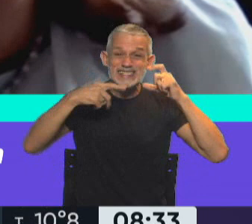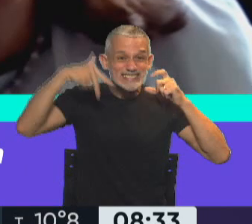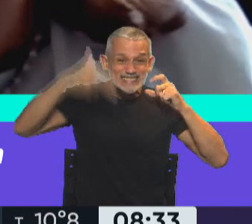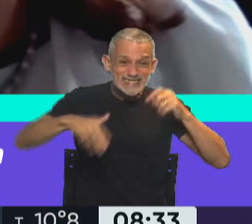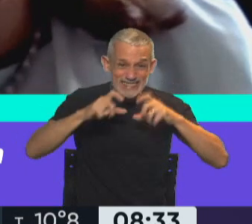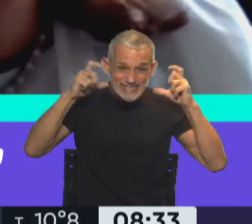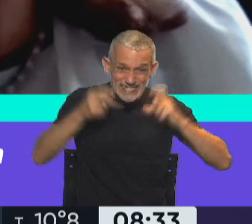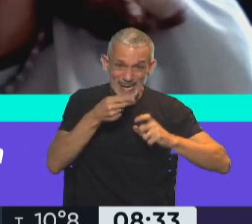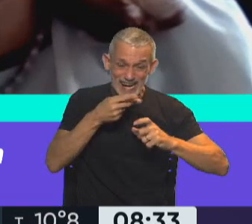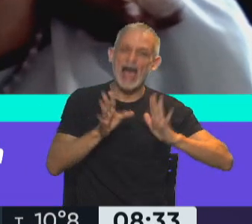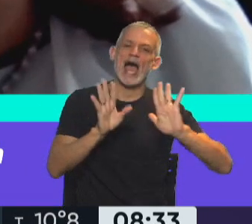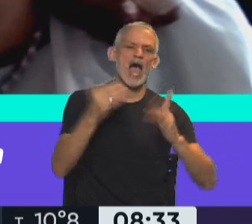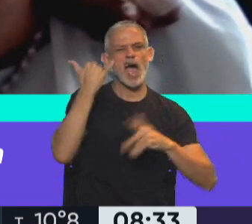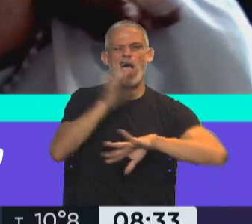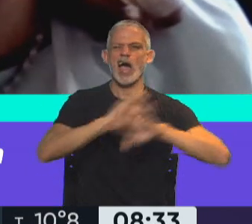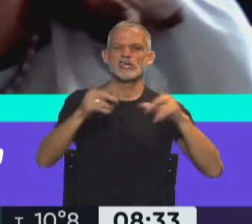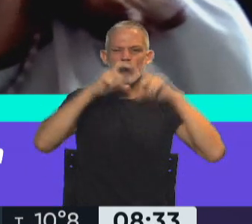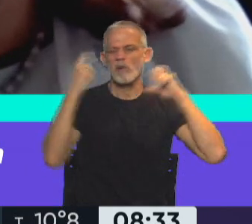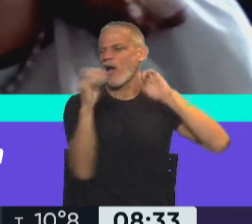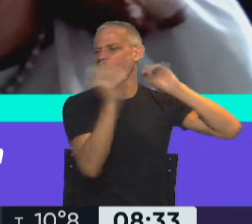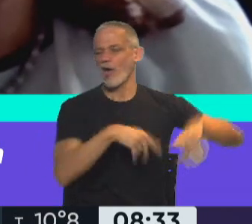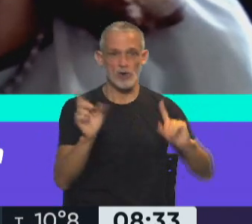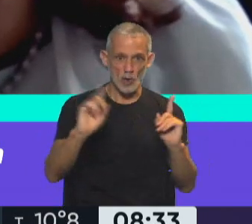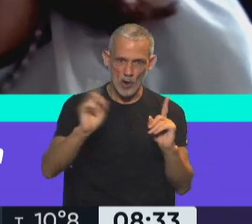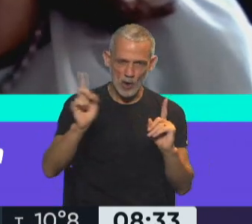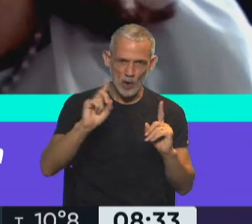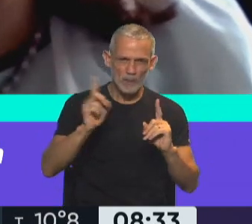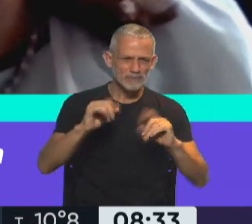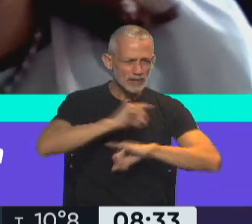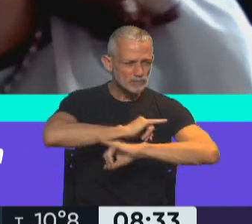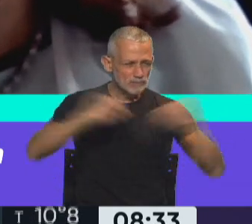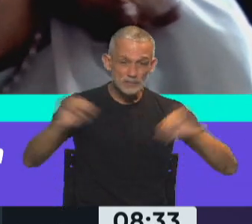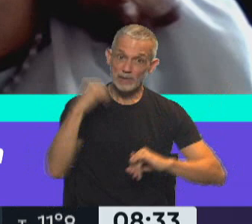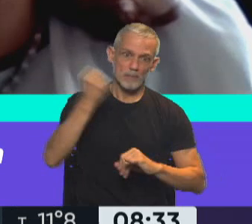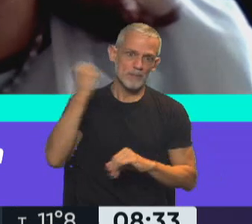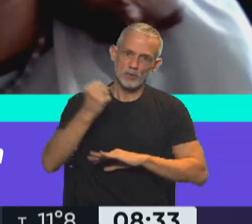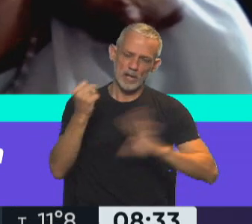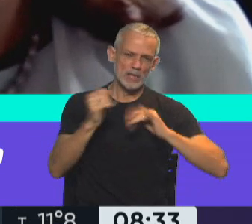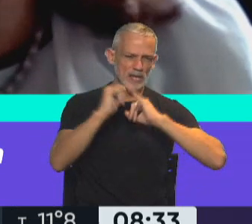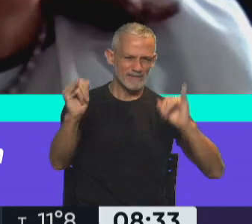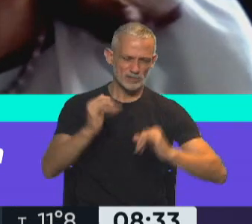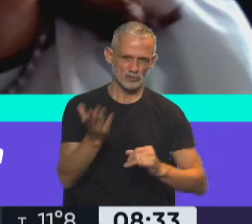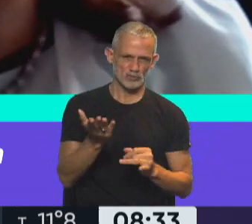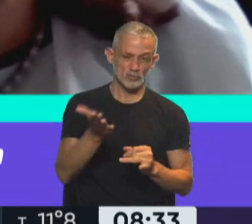no implica dejo de usar el barbijo. La comunicación es clave acá, ¿no es cierto? Porque si